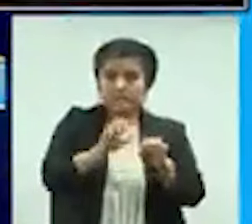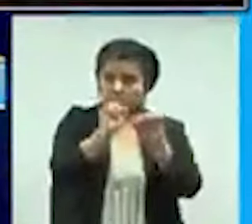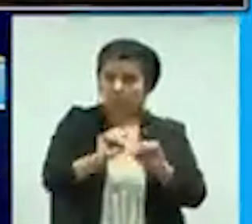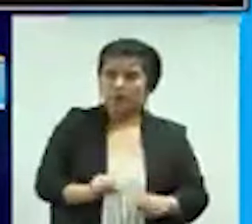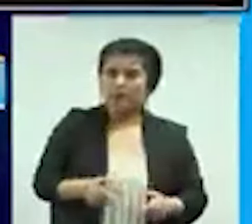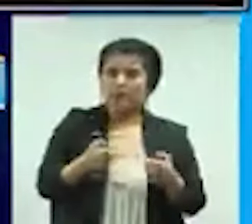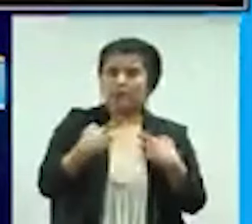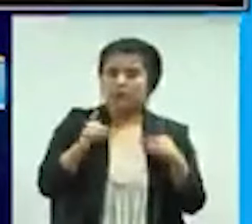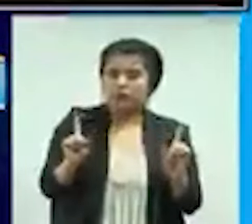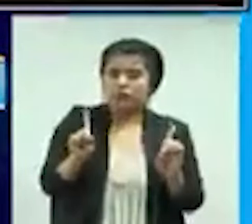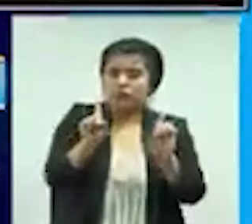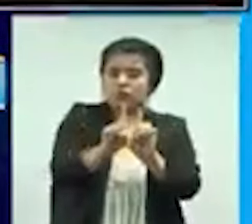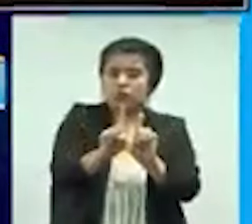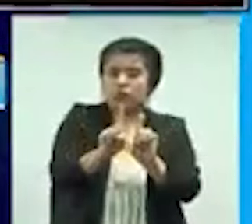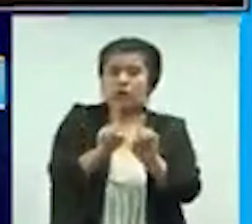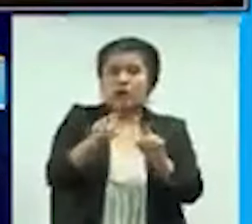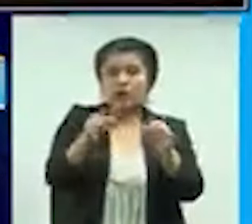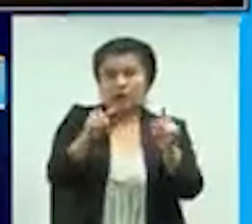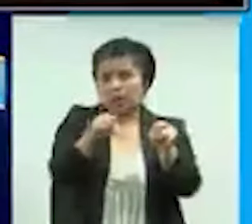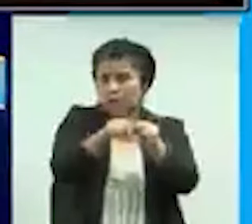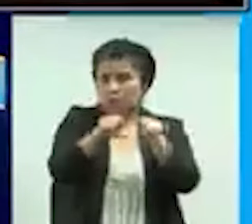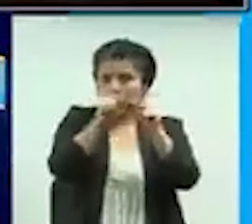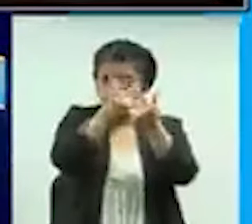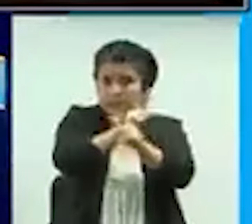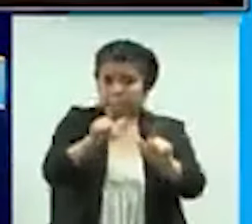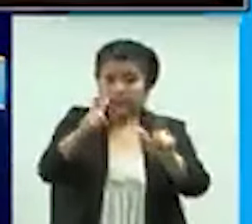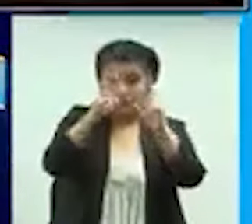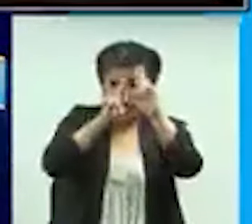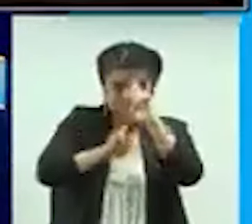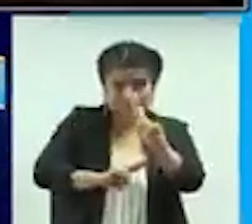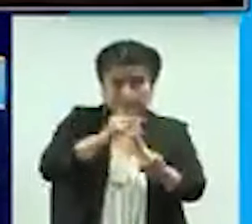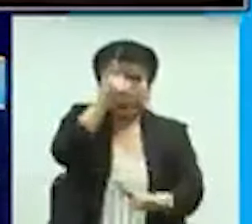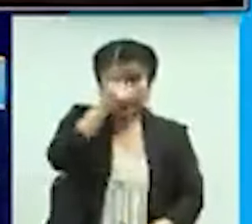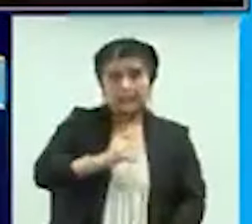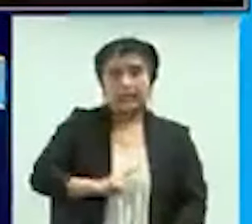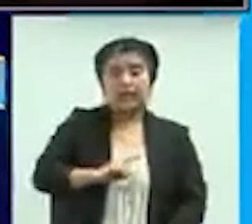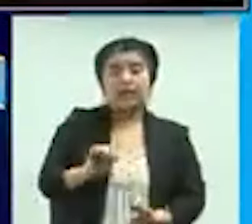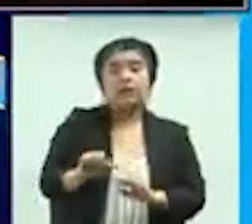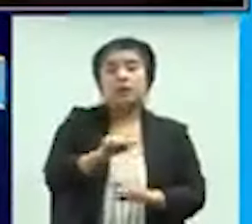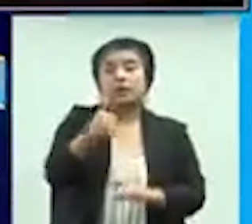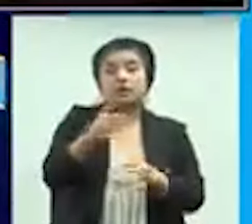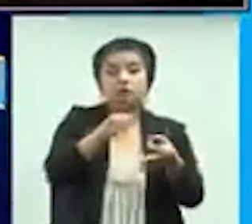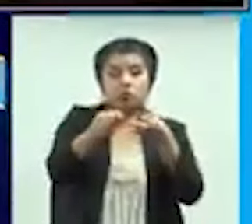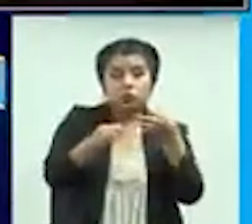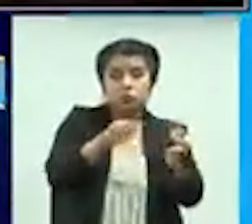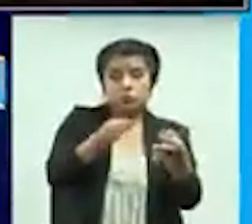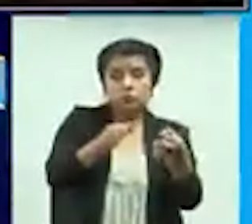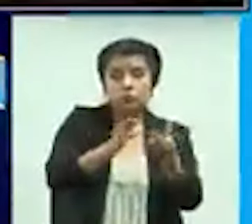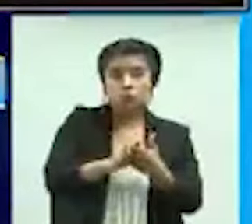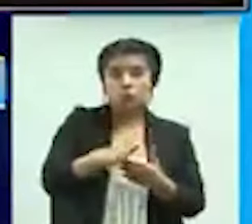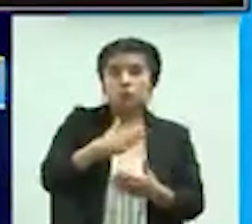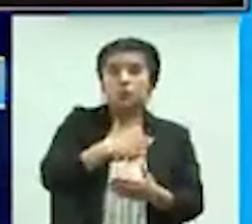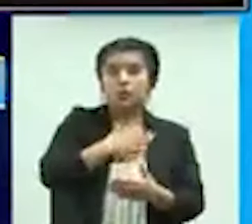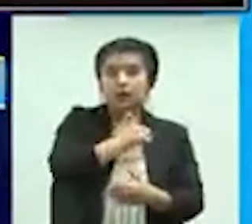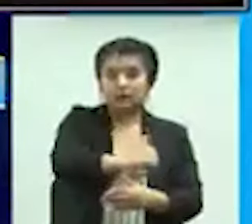del otro con iguales medidas de libertad y de dignidad. Lo anterior coincide con la posición de Guatemala. Los